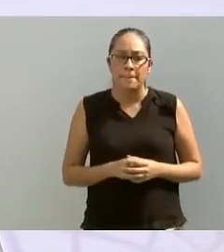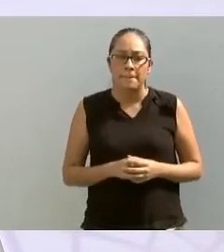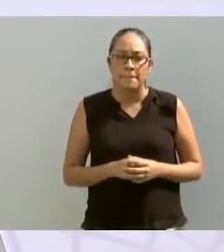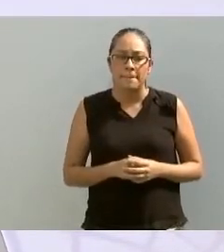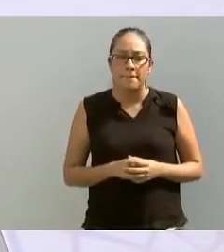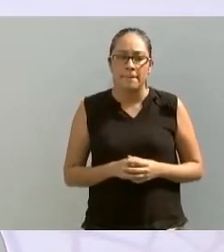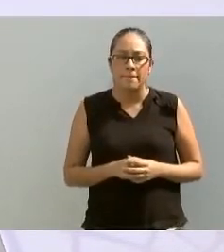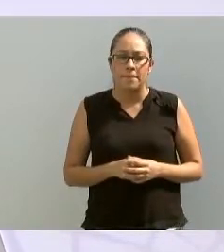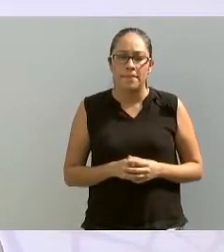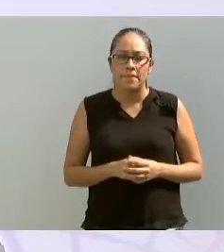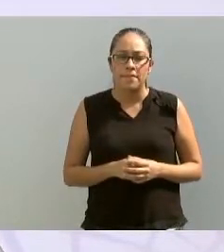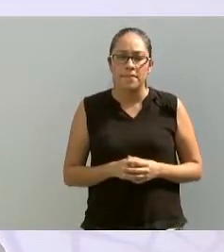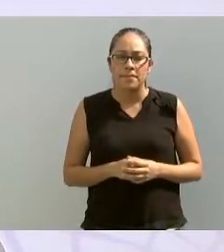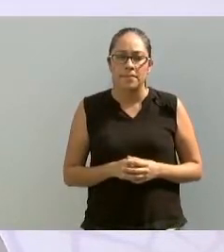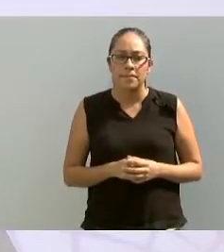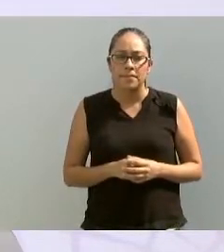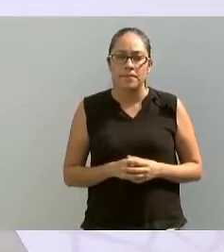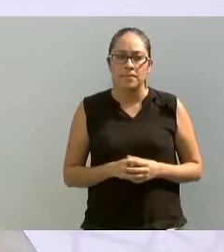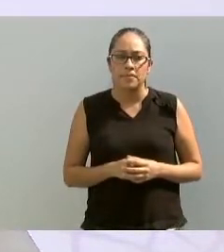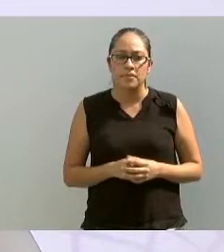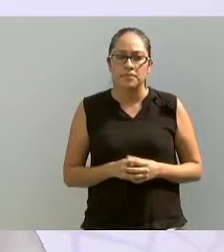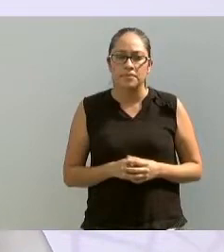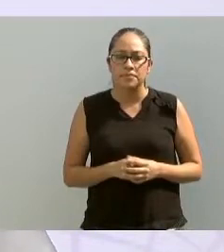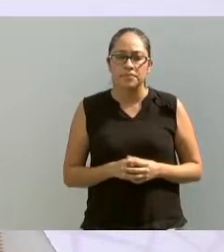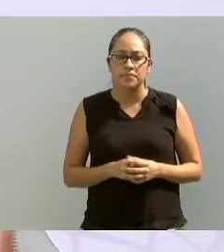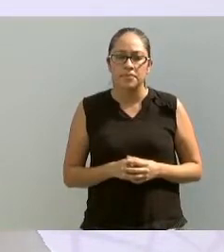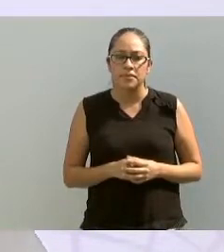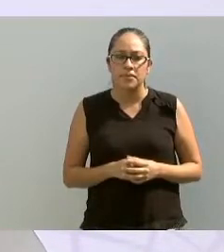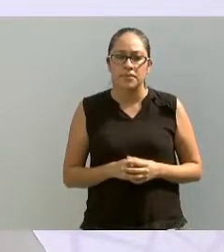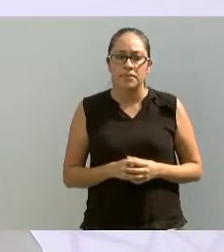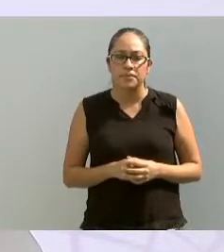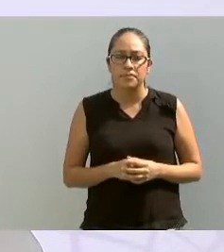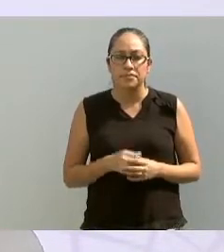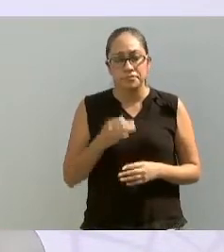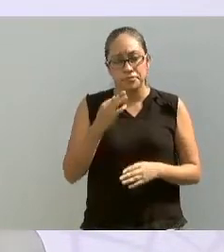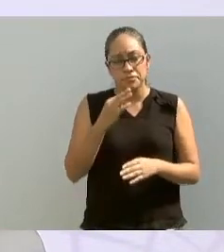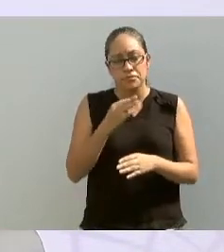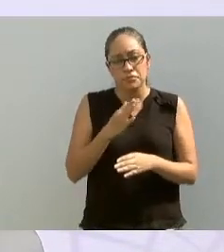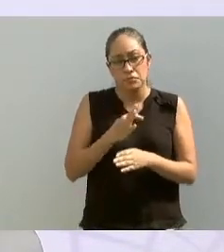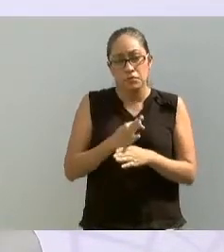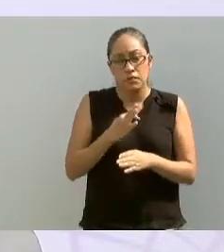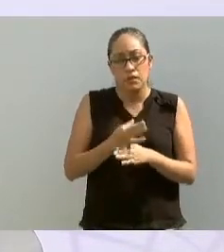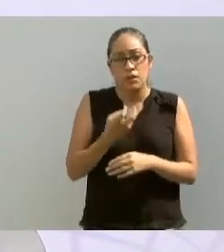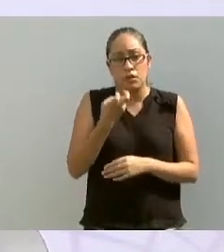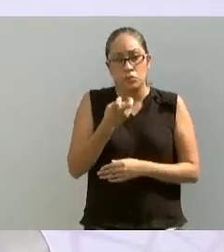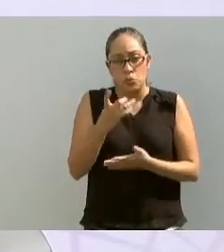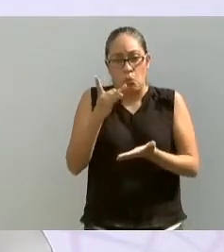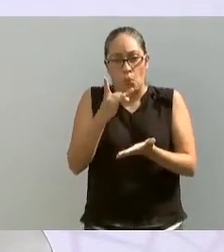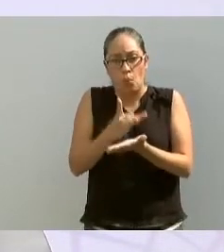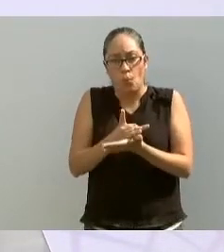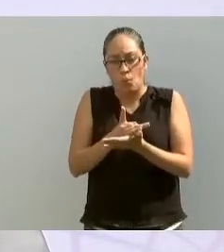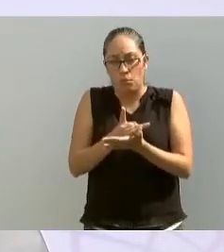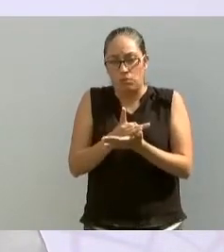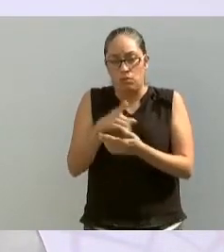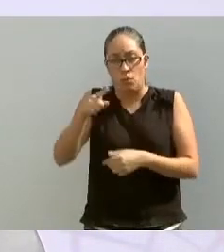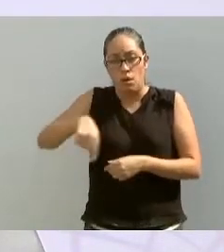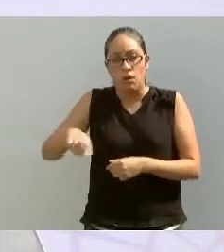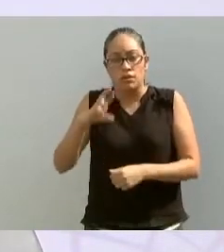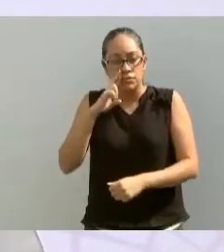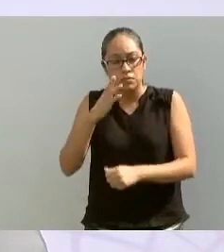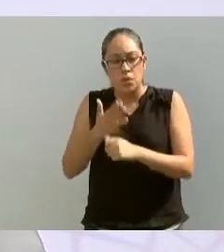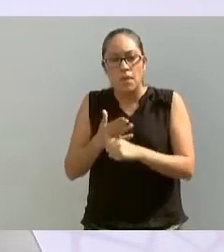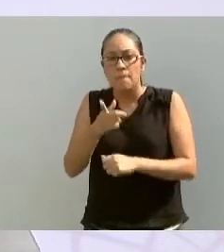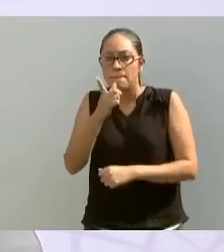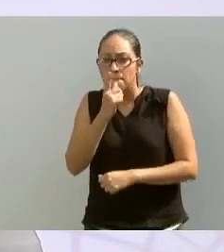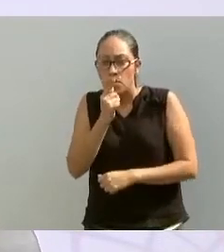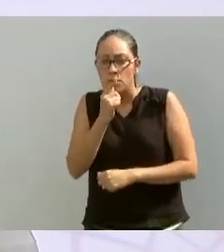no tiene que ver solo con los policías, con